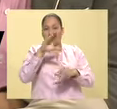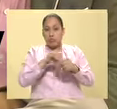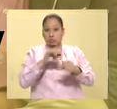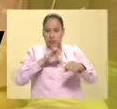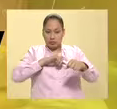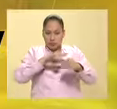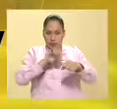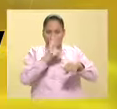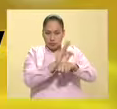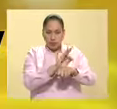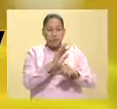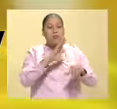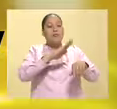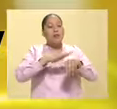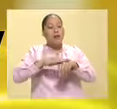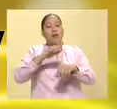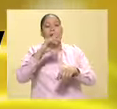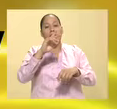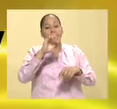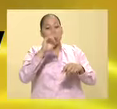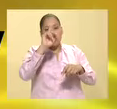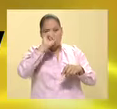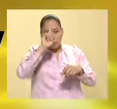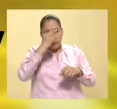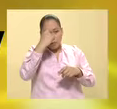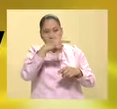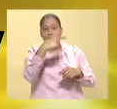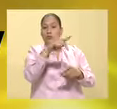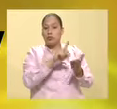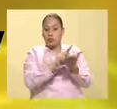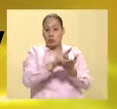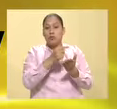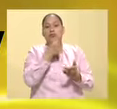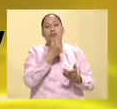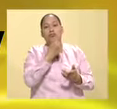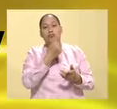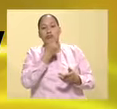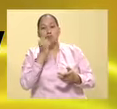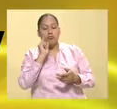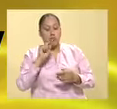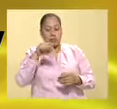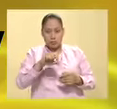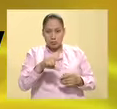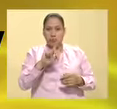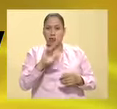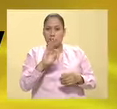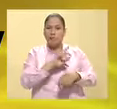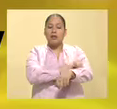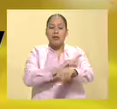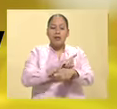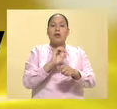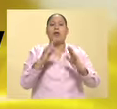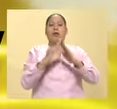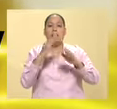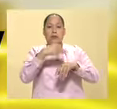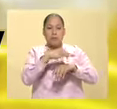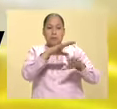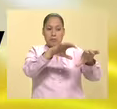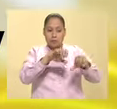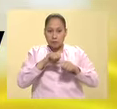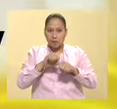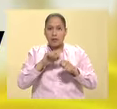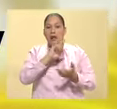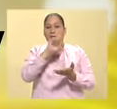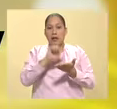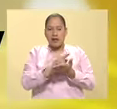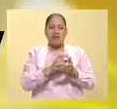Consejo Promotor de los Derechos de las Niñas y de los Niños en el Distrito Federal, delegaciones, hogar provisional, lo que es